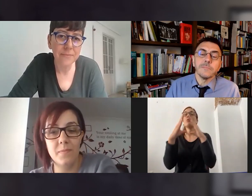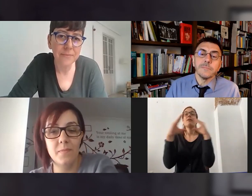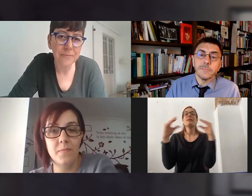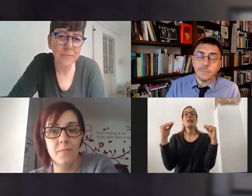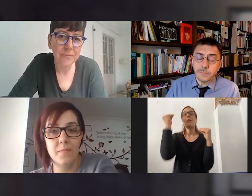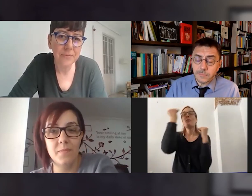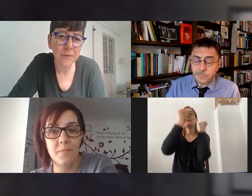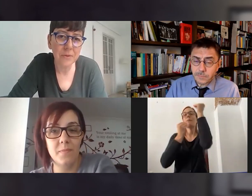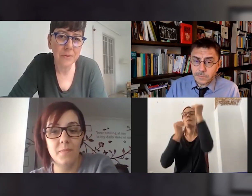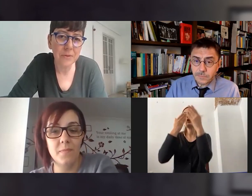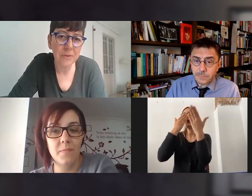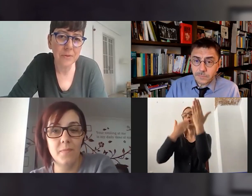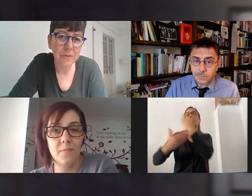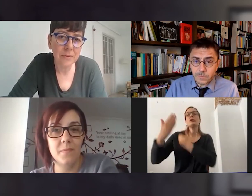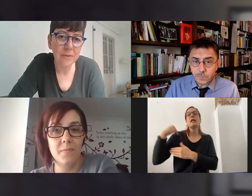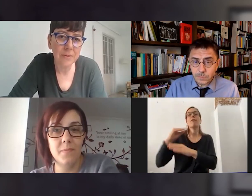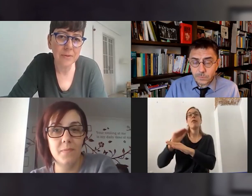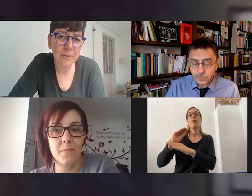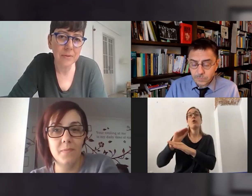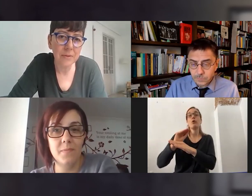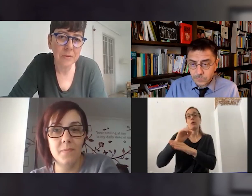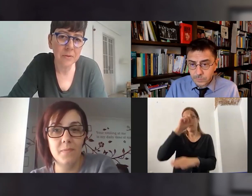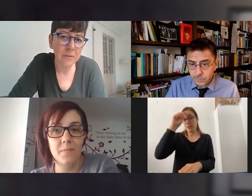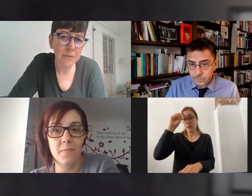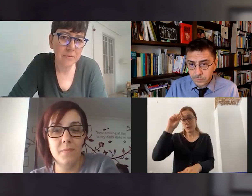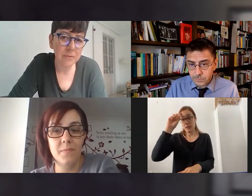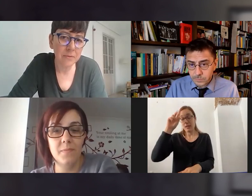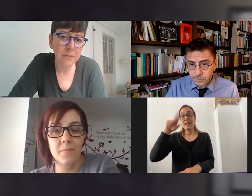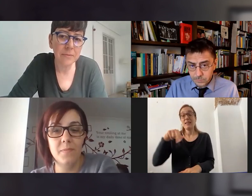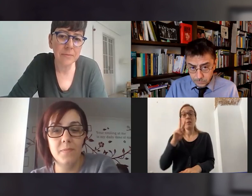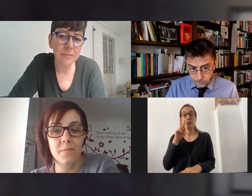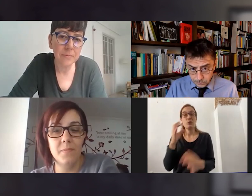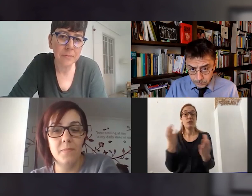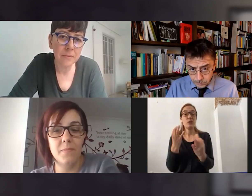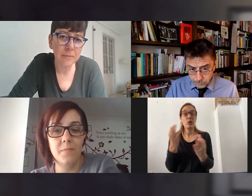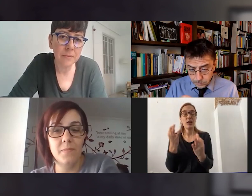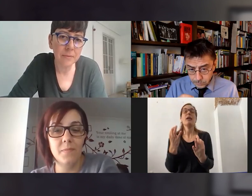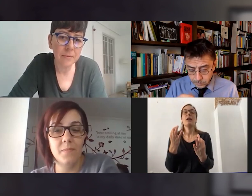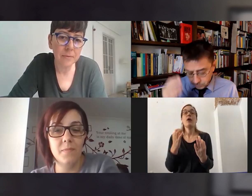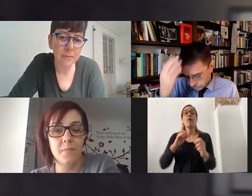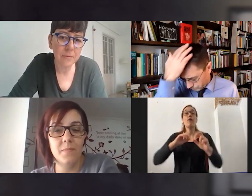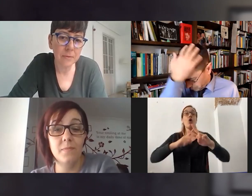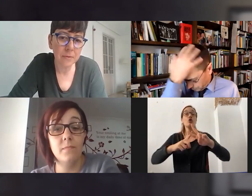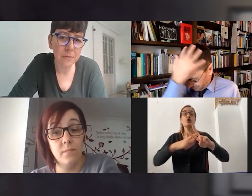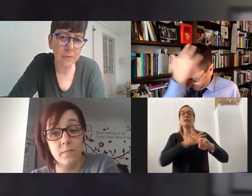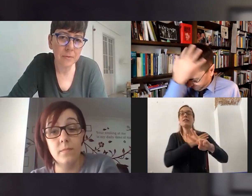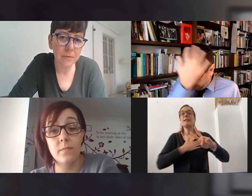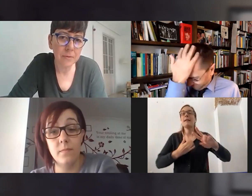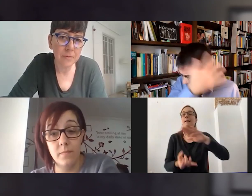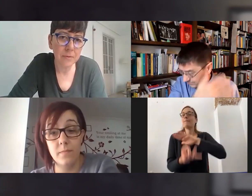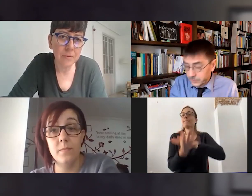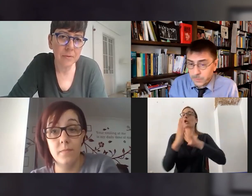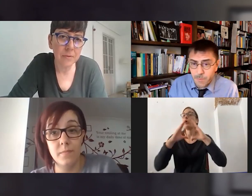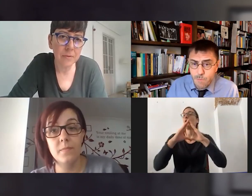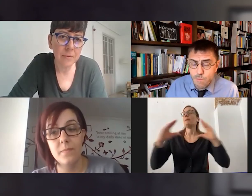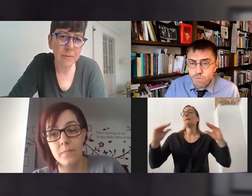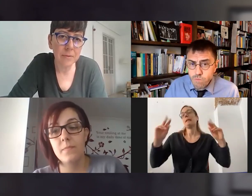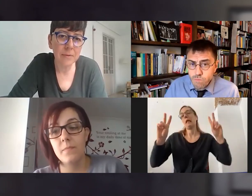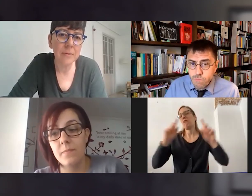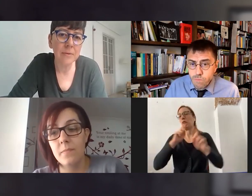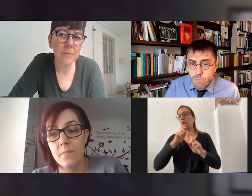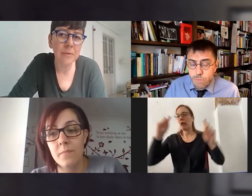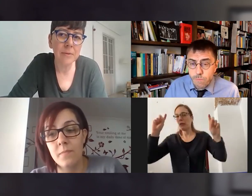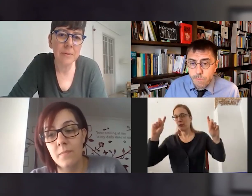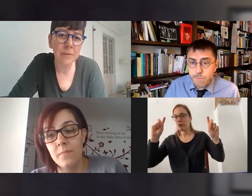conservador en Madrid, y también hemos visto estas semanas que Vox está intentando lanzar, bueno, pues como una universidad fundación.